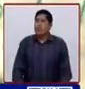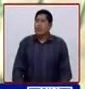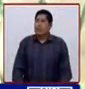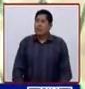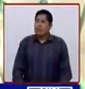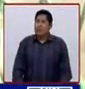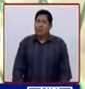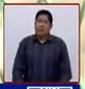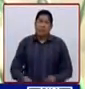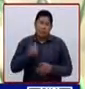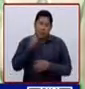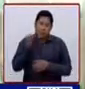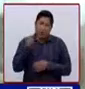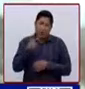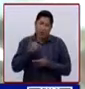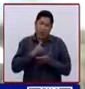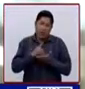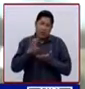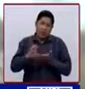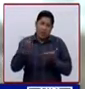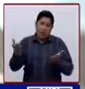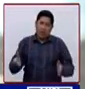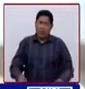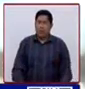Es que está discapacitada, está.